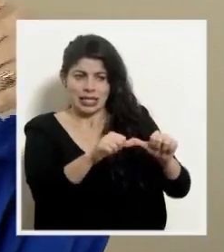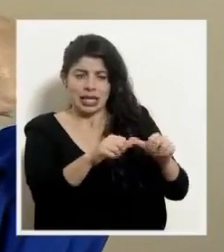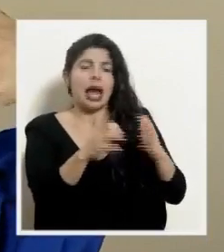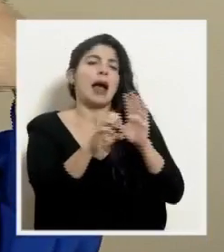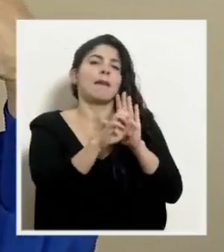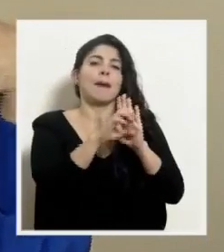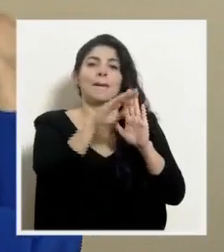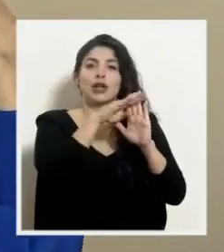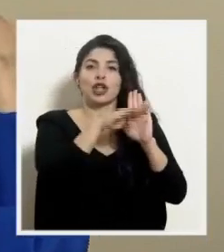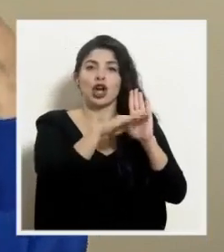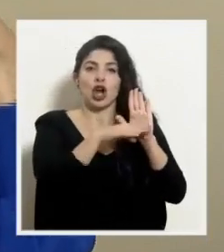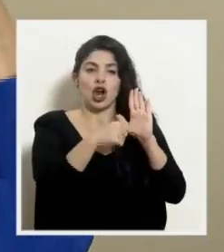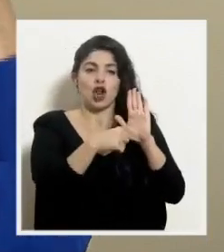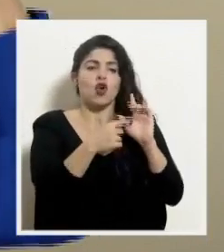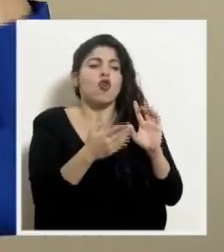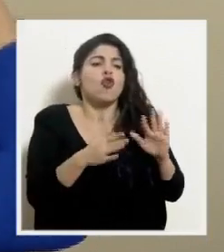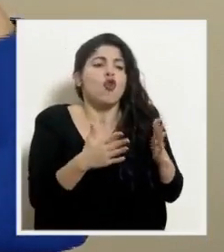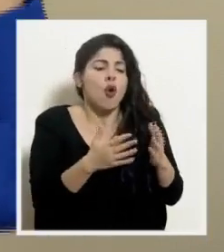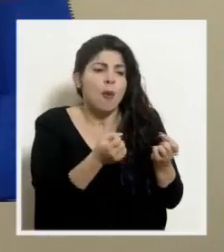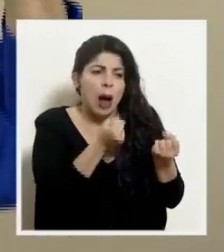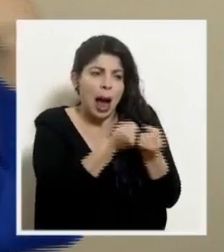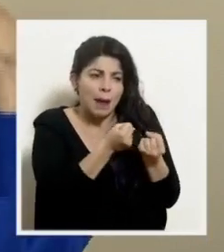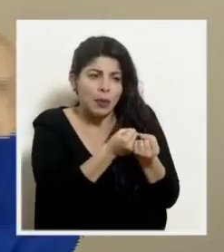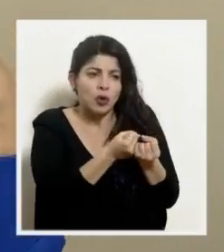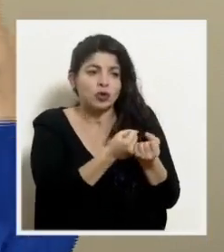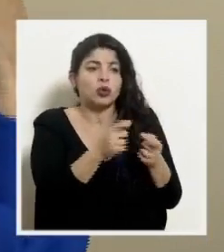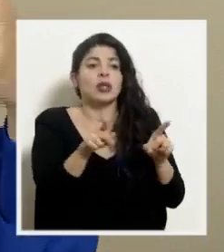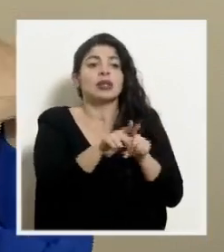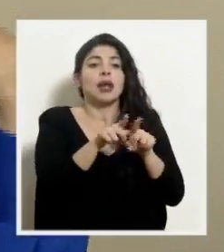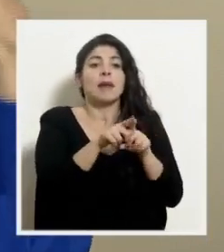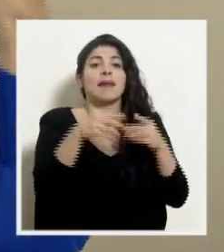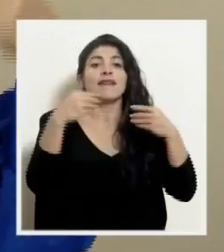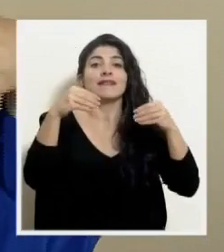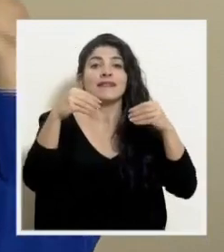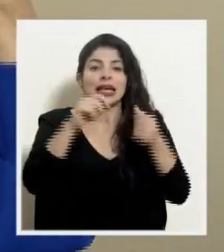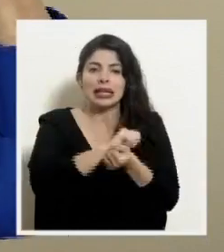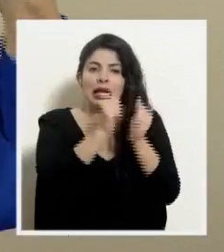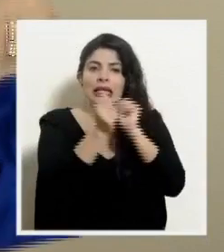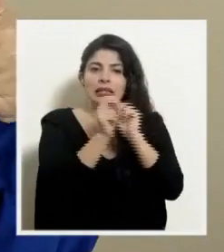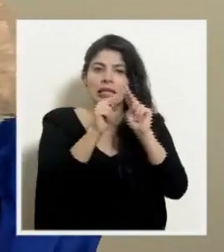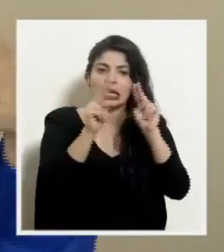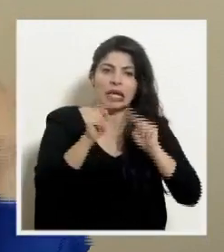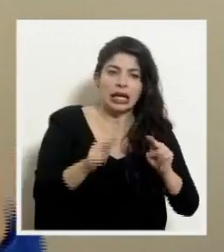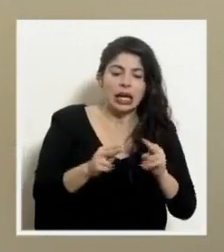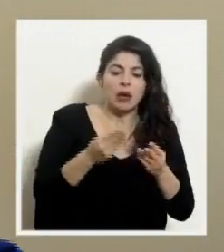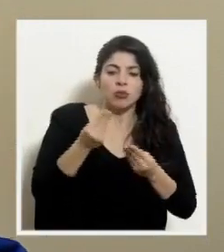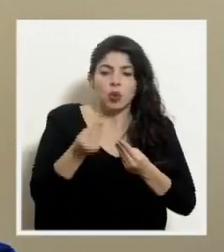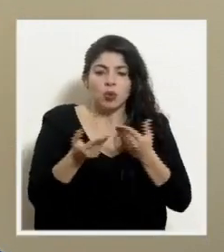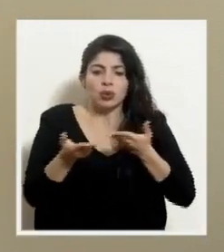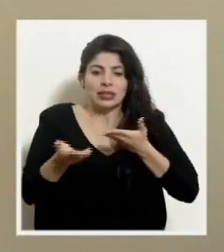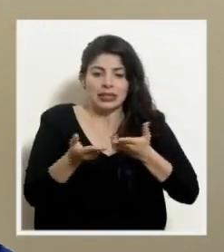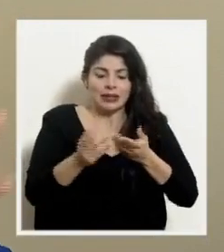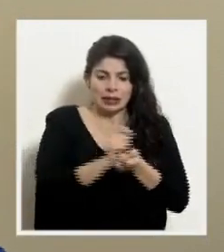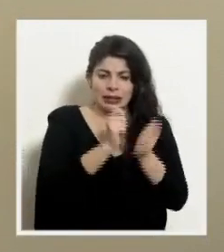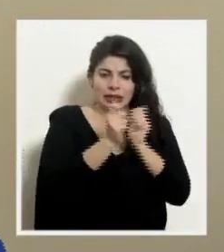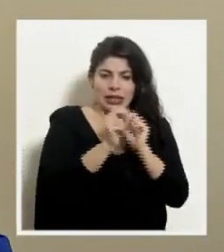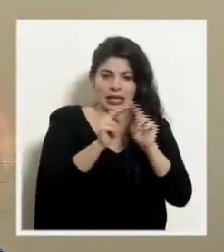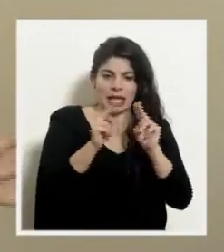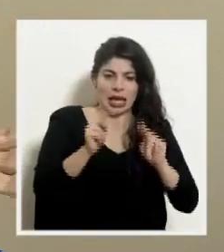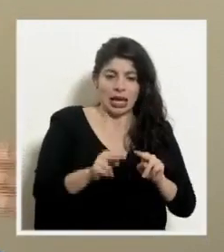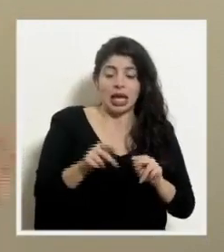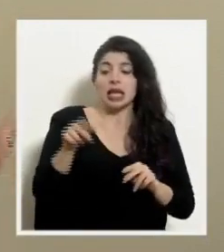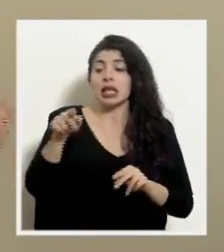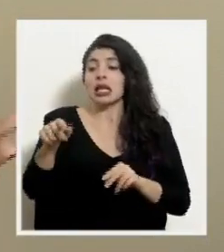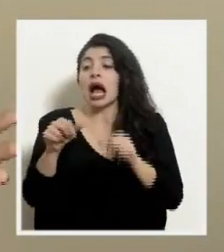los protocolos, el apoyo en todo lo que es la digitalización de las ventas, los productos, los servicios, dando un fuerte acompañamiento a